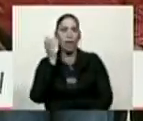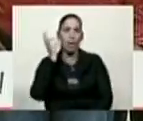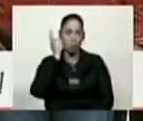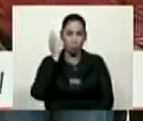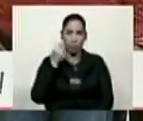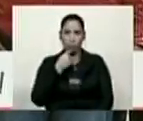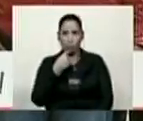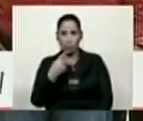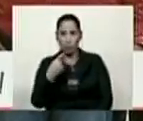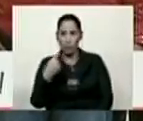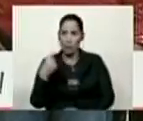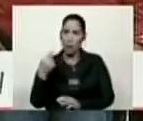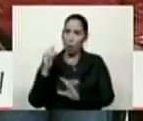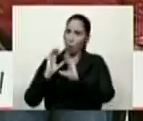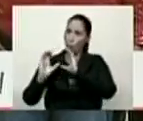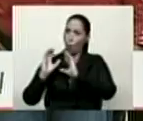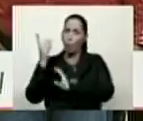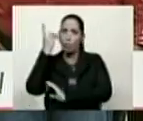Darío,